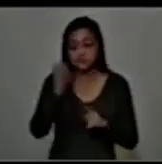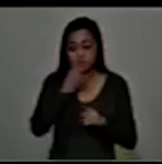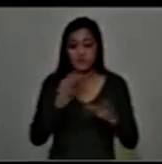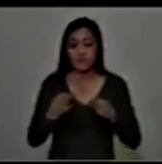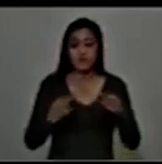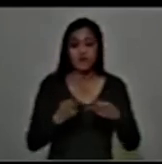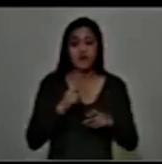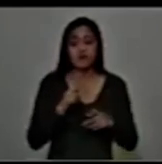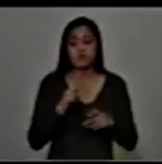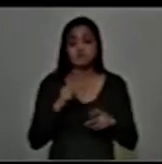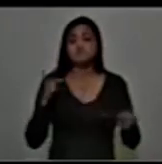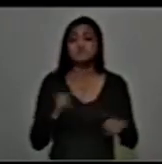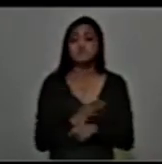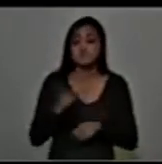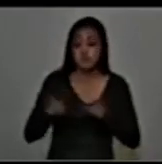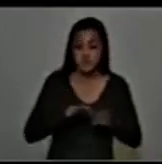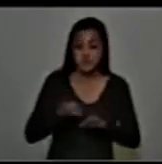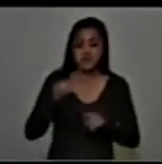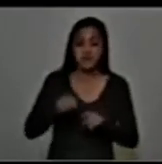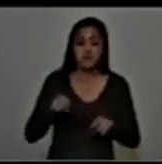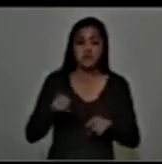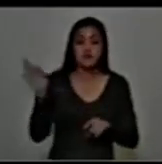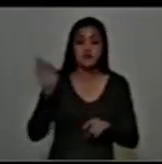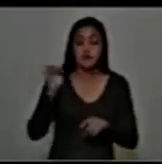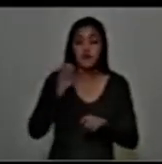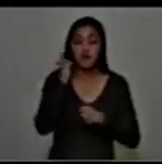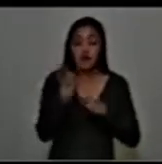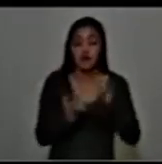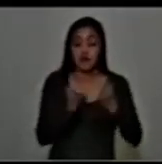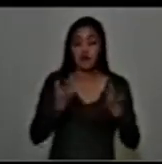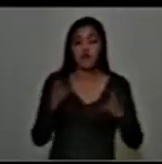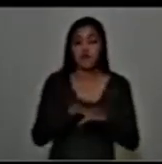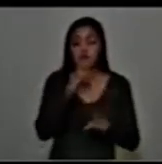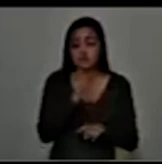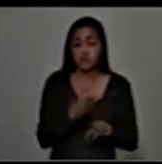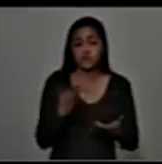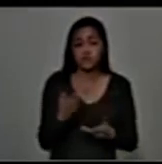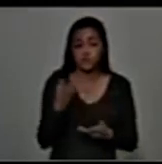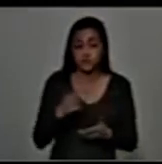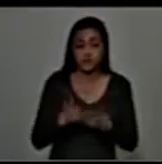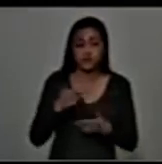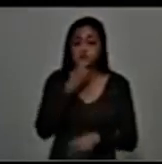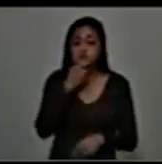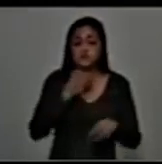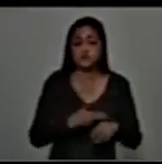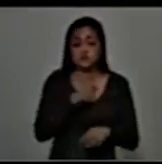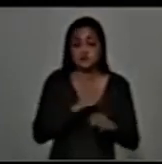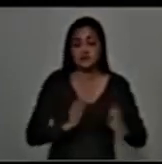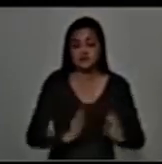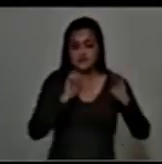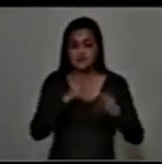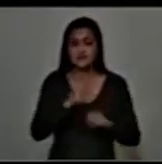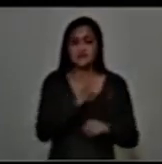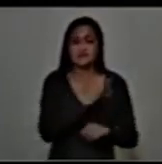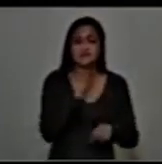puente, señor, le informamos con su permiso que se analizó la totalidad de